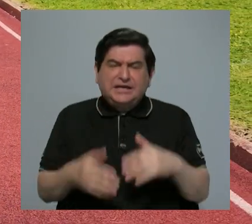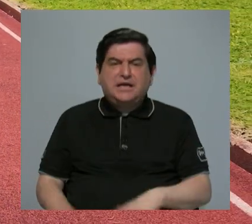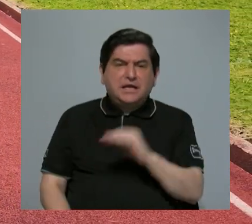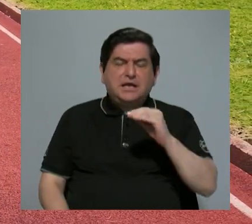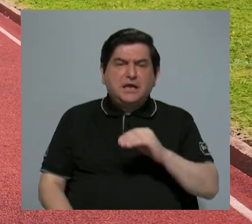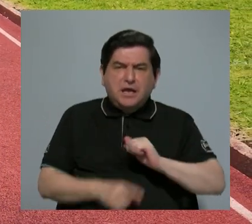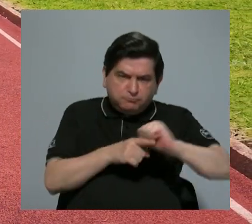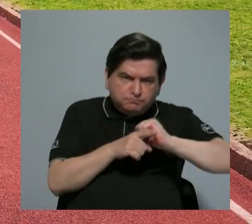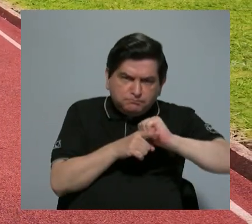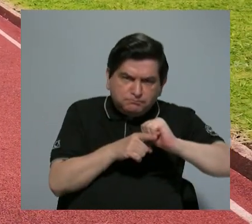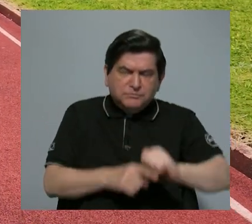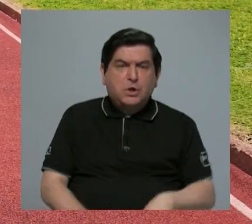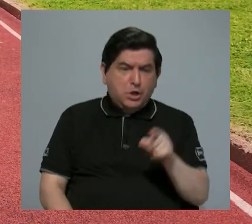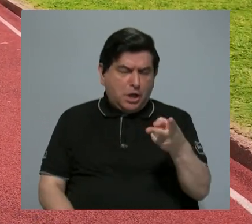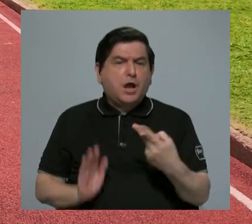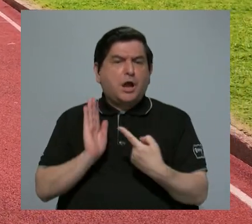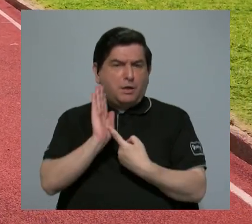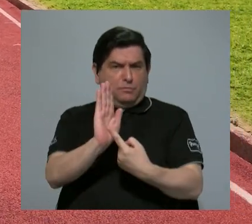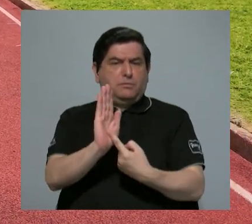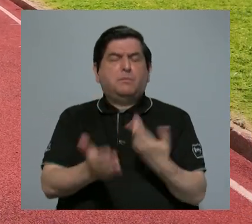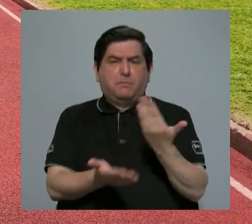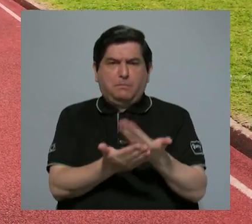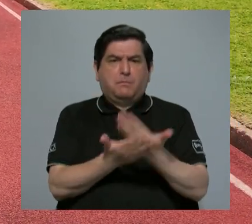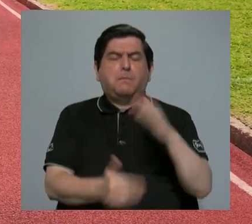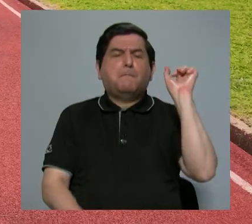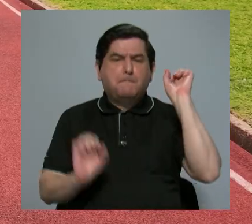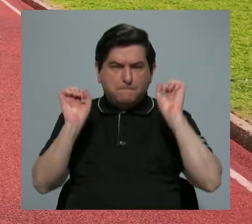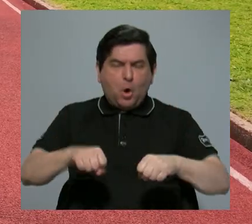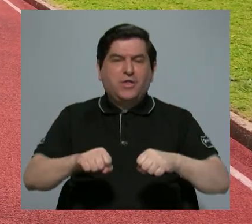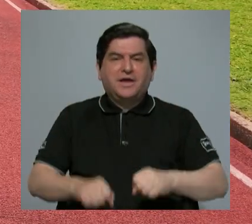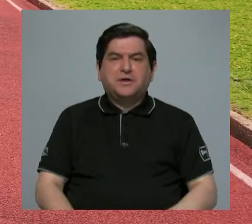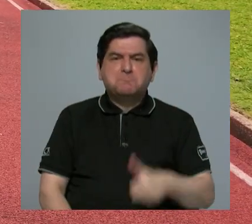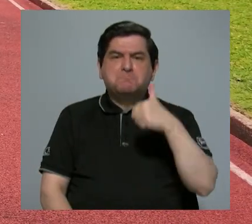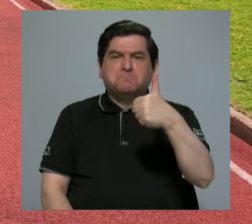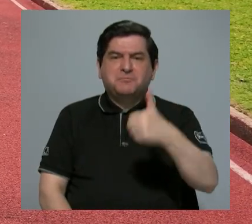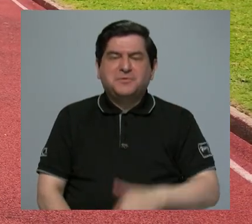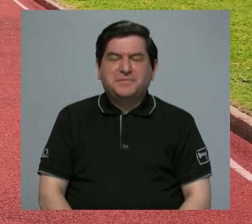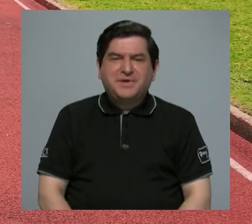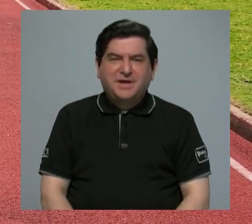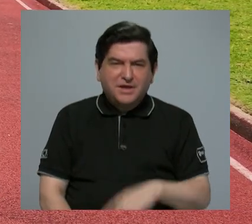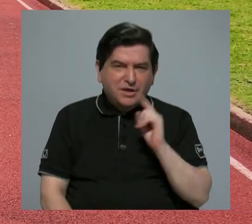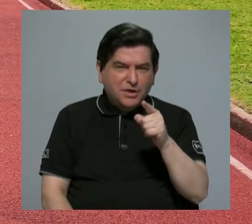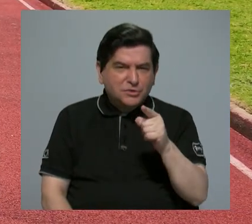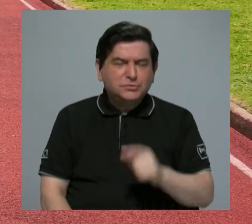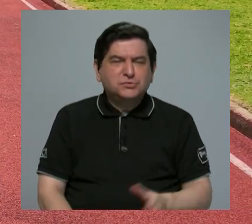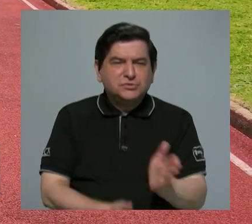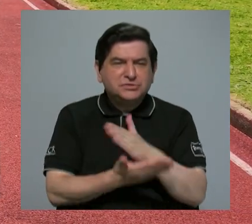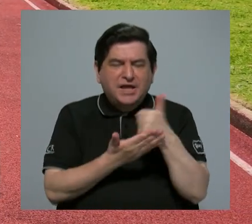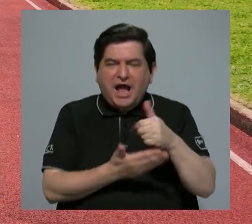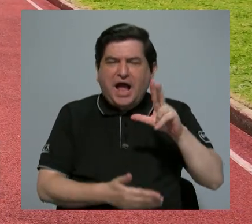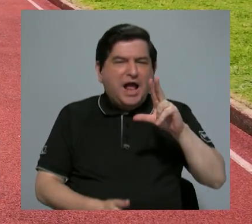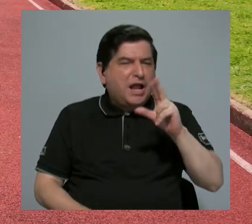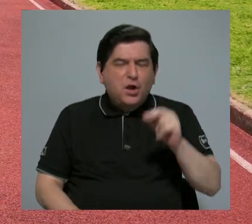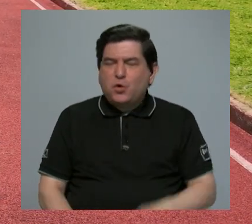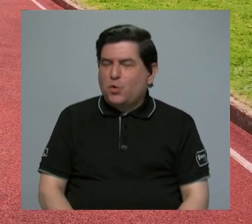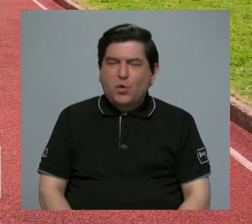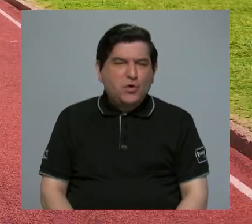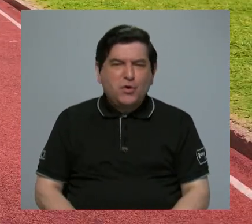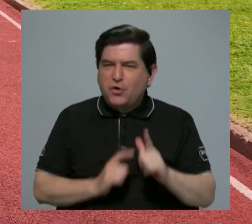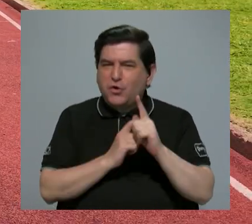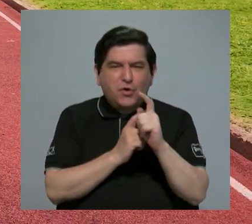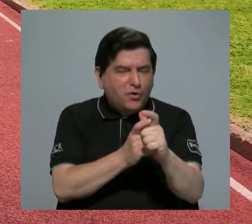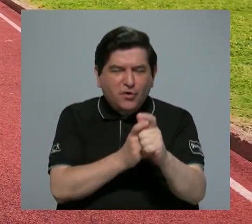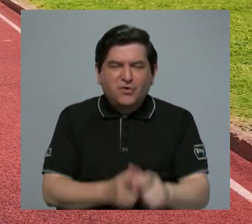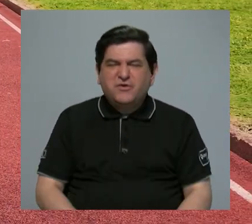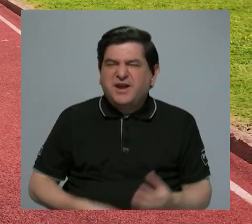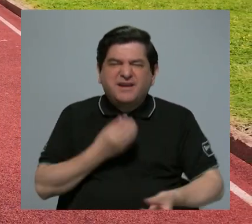seguir entrenando, y él ha demostrado como que sí se puede. Muy chido. Si tuviera que dedicarse a algo que no fuera este